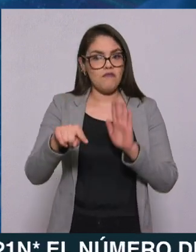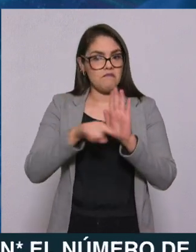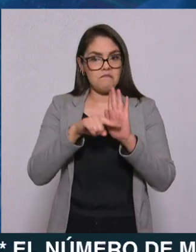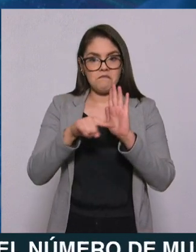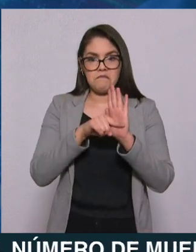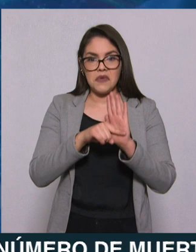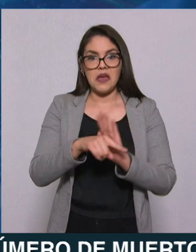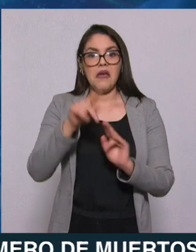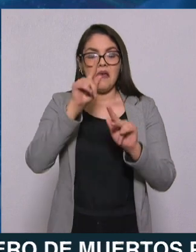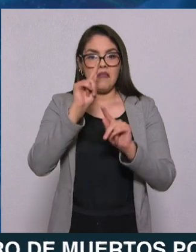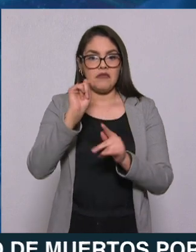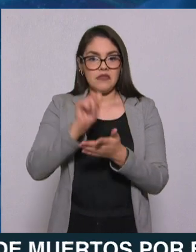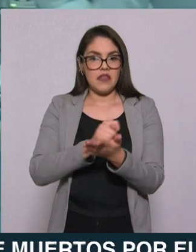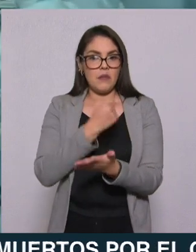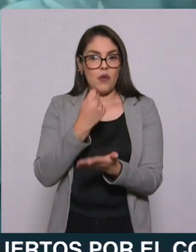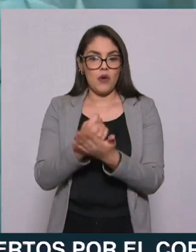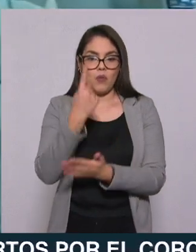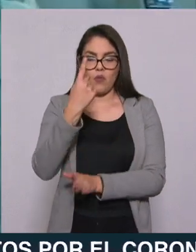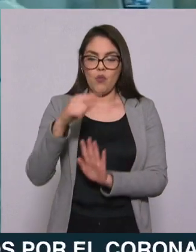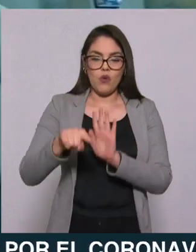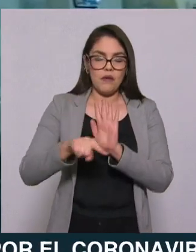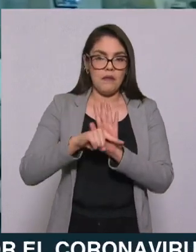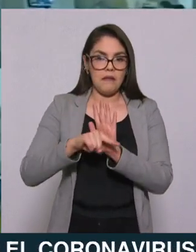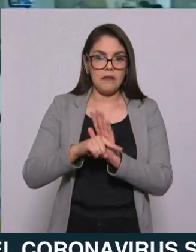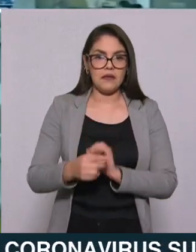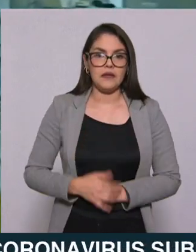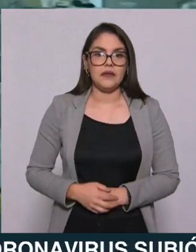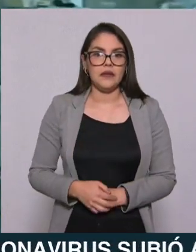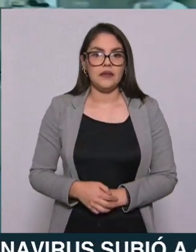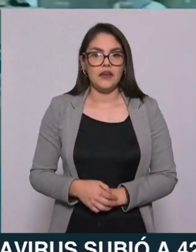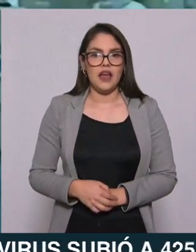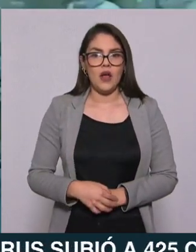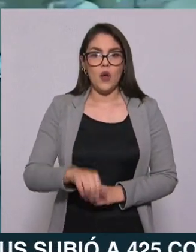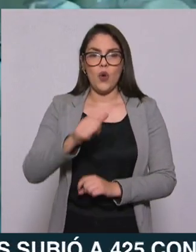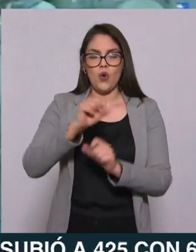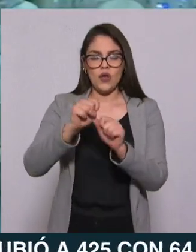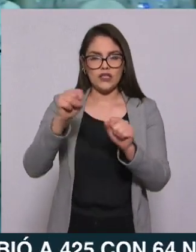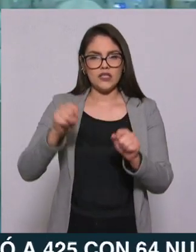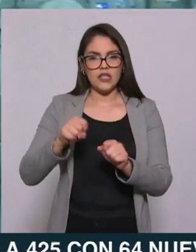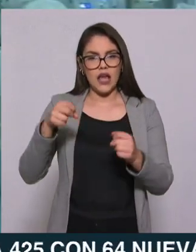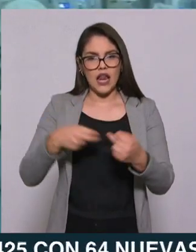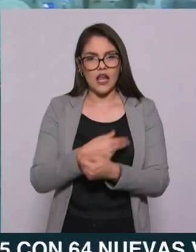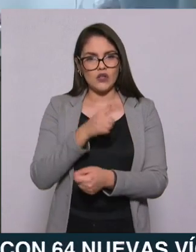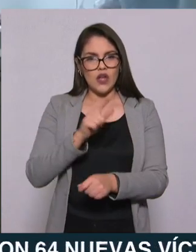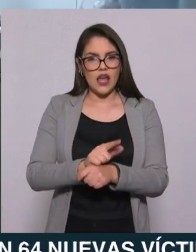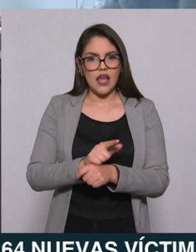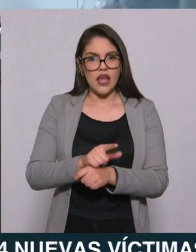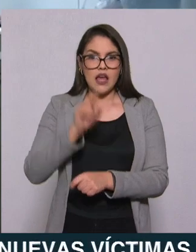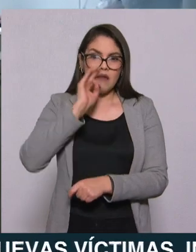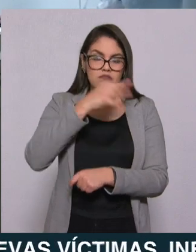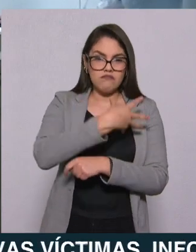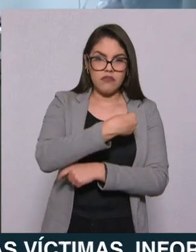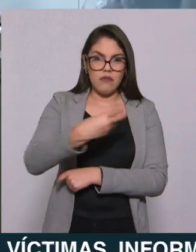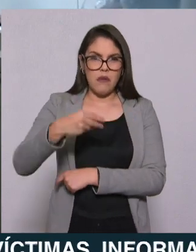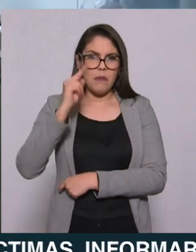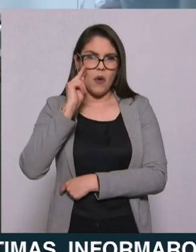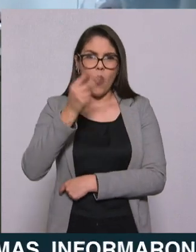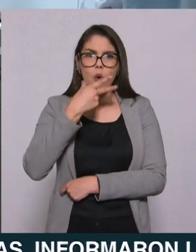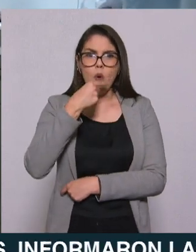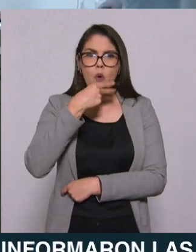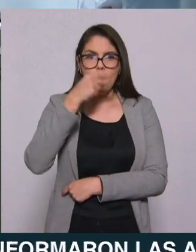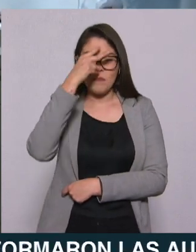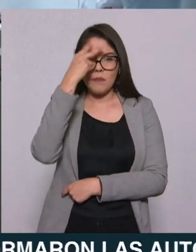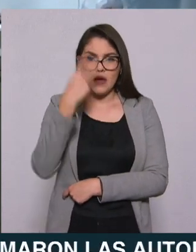y Tamaulipas 1 negativo. El Sistema Nacional de Vigilancia Epidemiológica detectó a un hombre mexicano de 54